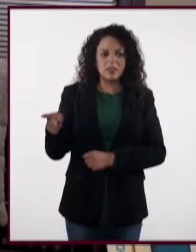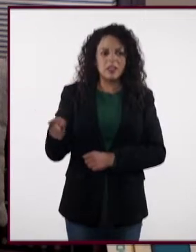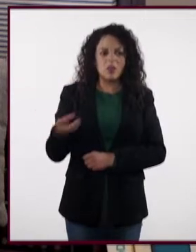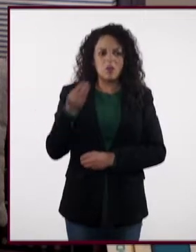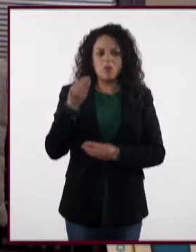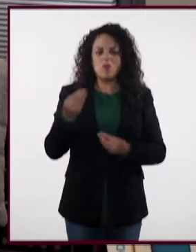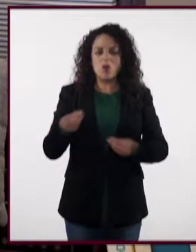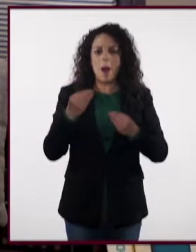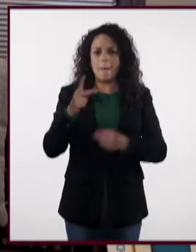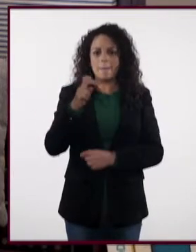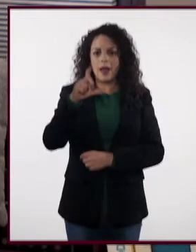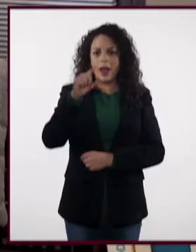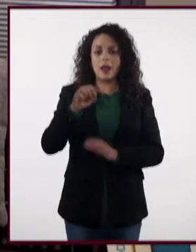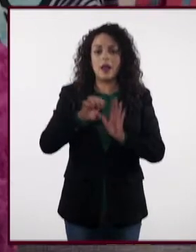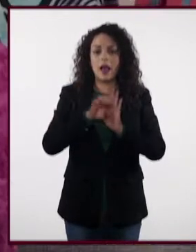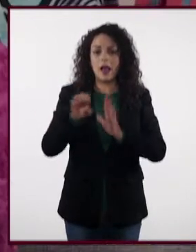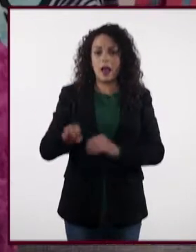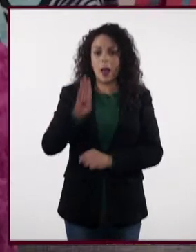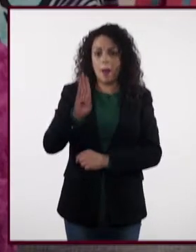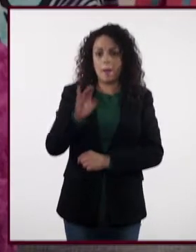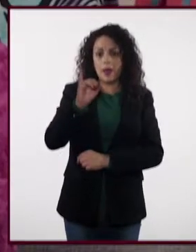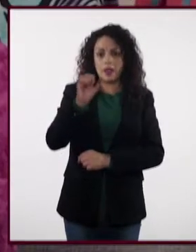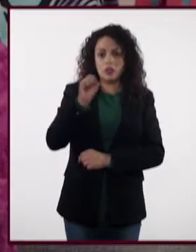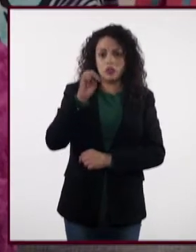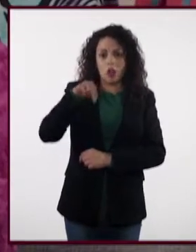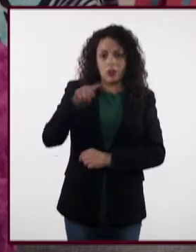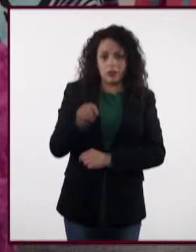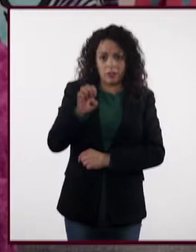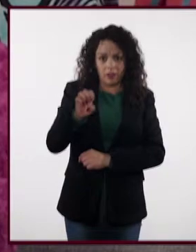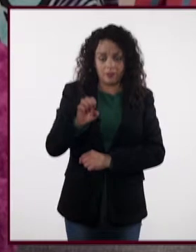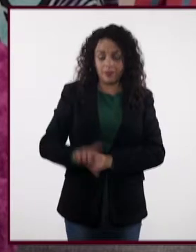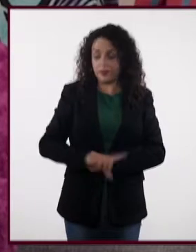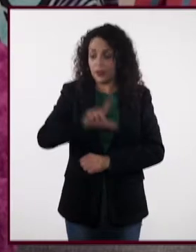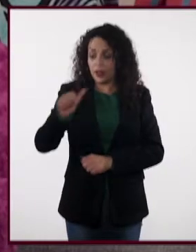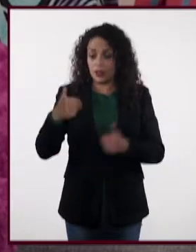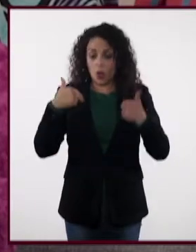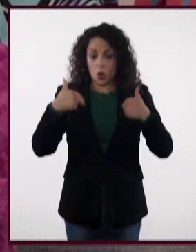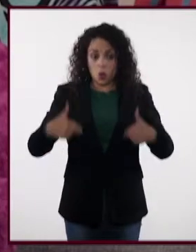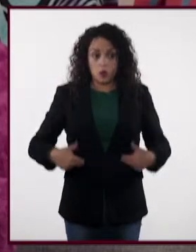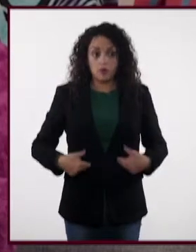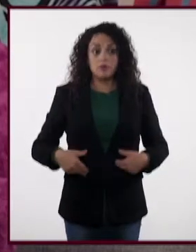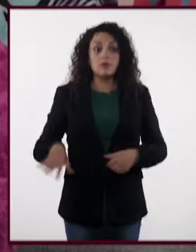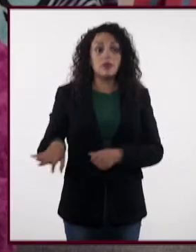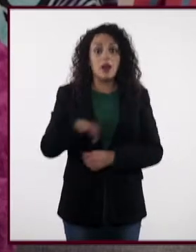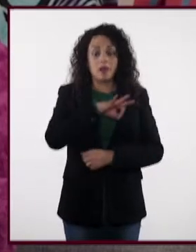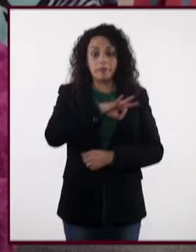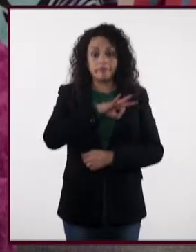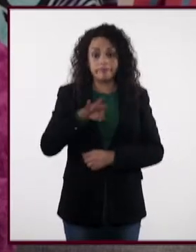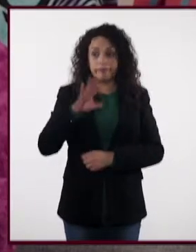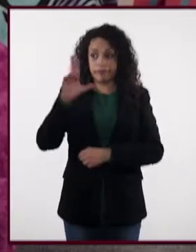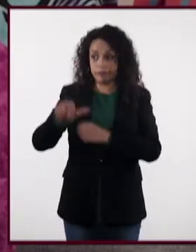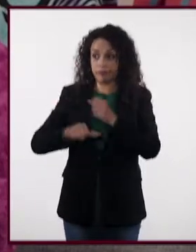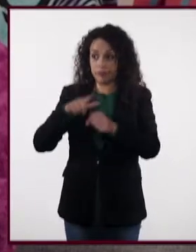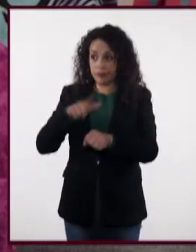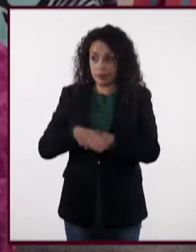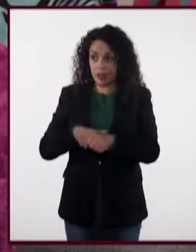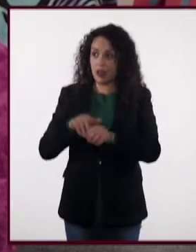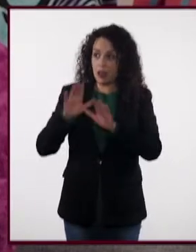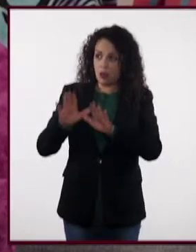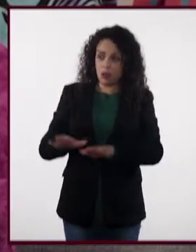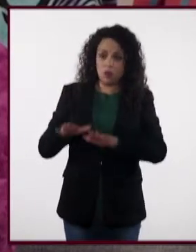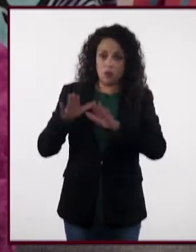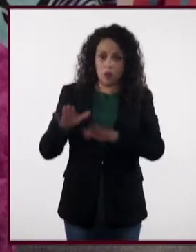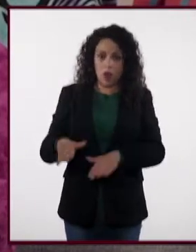gran cantidad de pelo como los bisontes. Posteriormente, los seres humanos fuimos capaces de domesticar animales, y entre